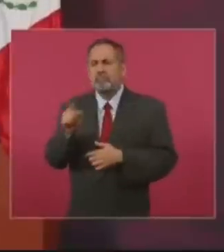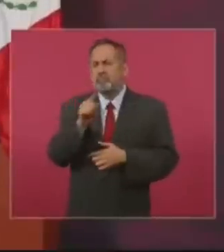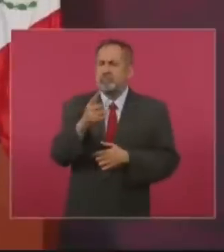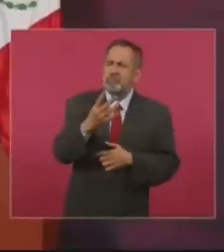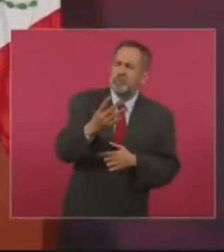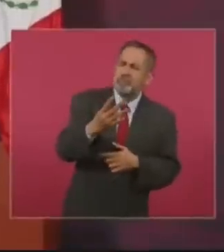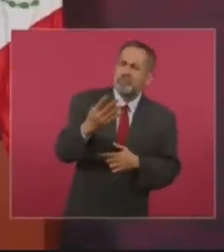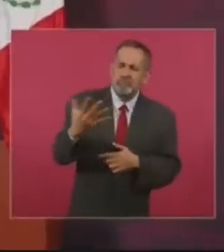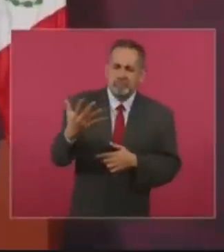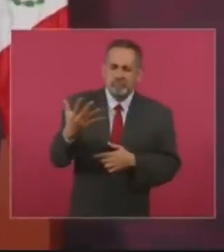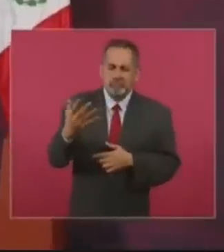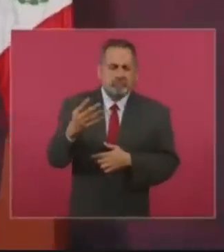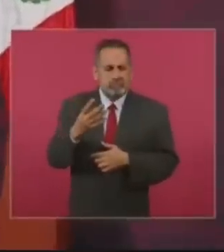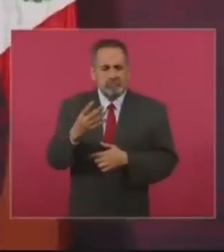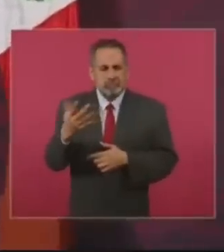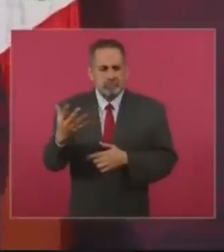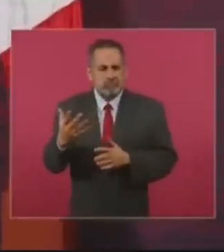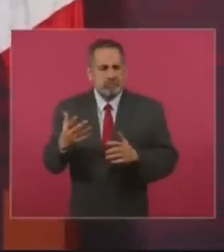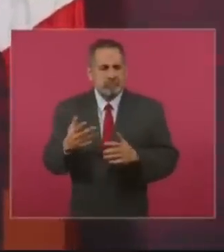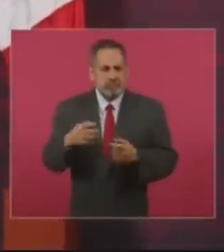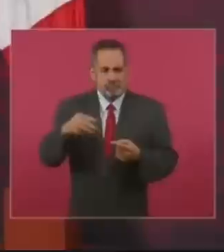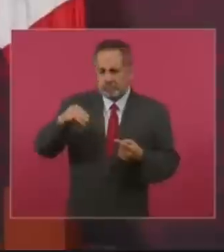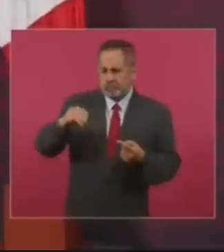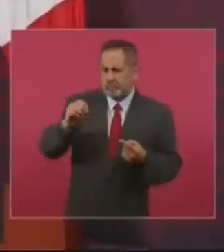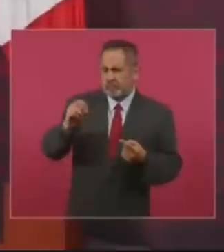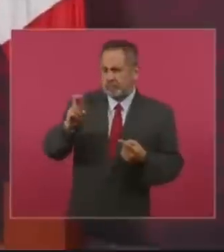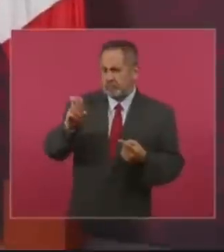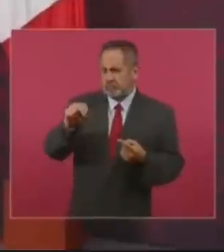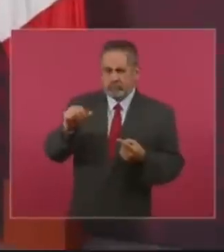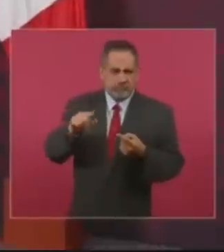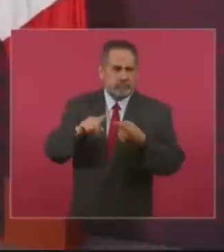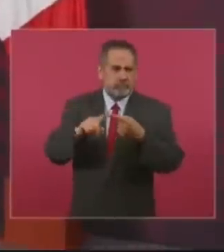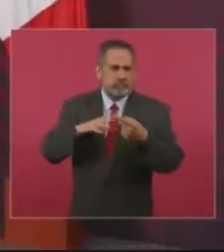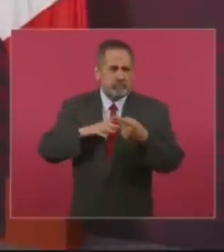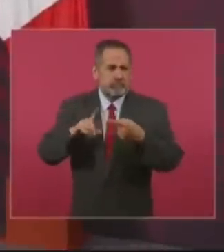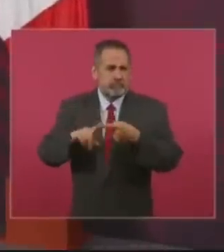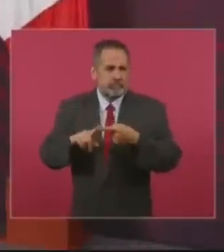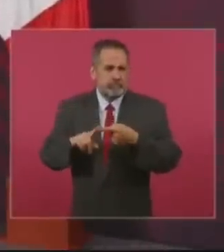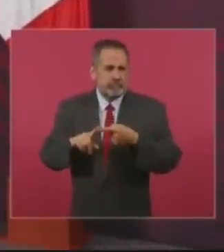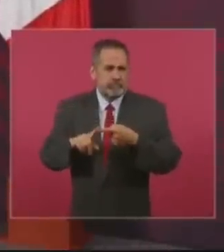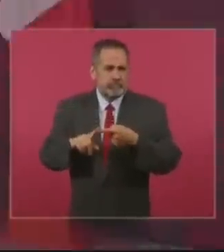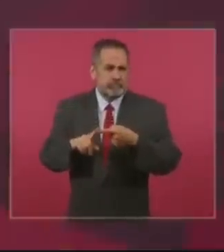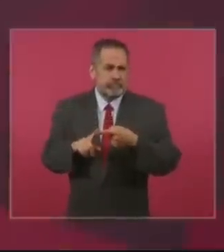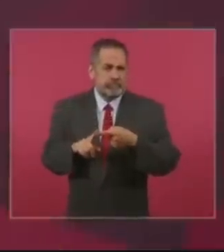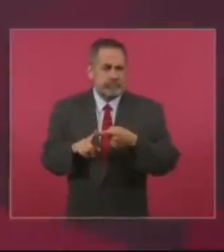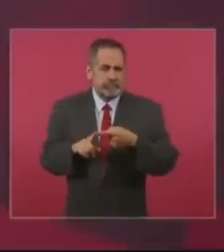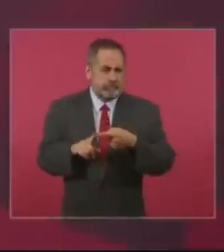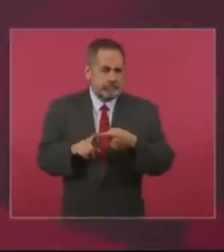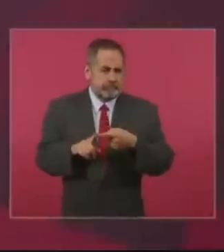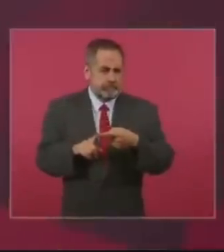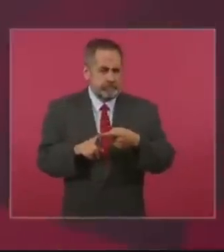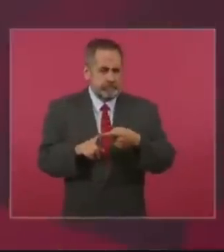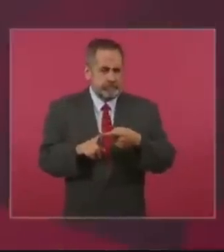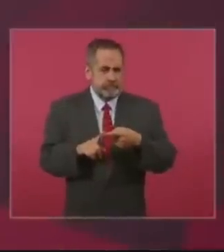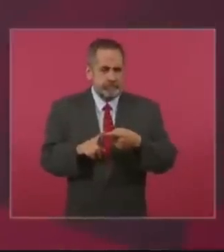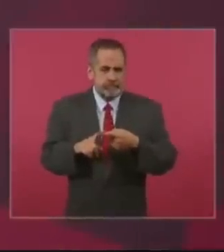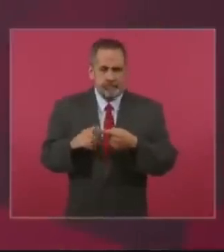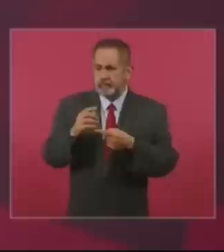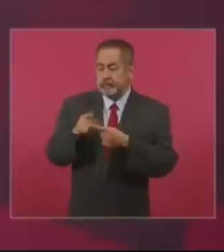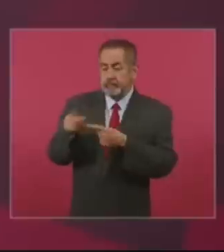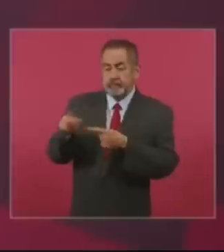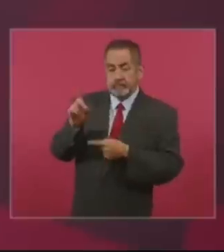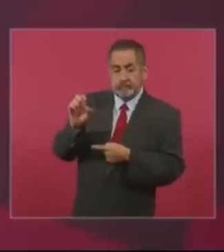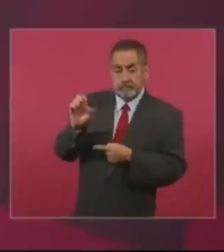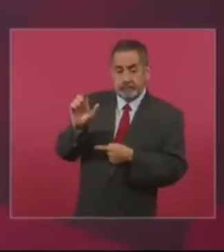cuatro cinco morena tiene con el triunfo